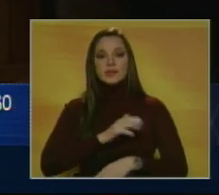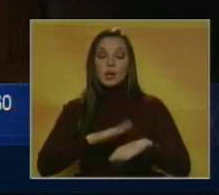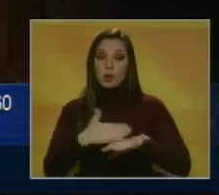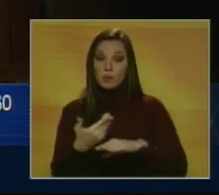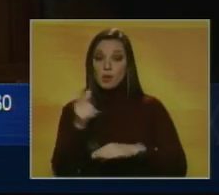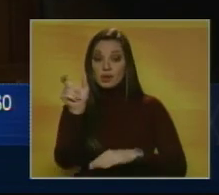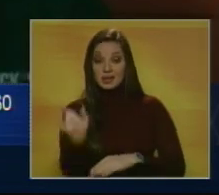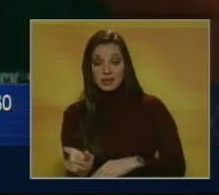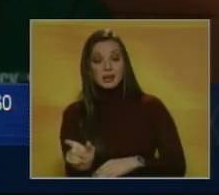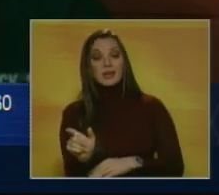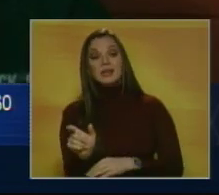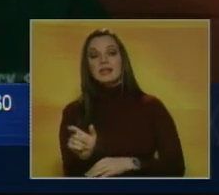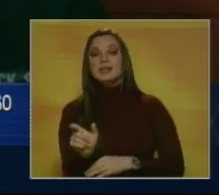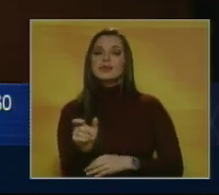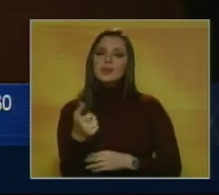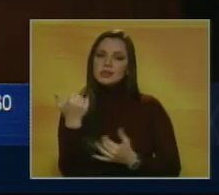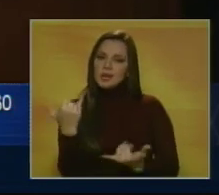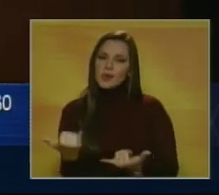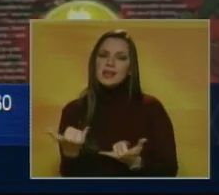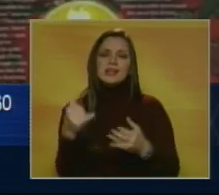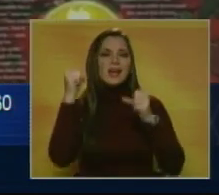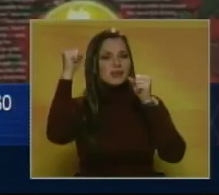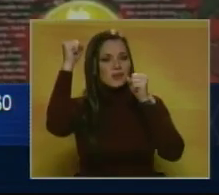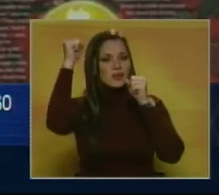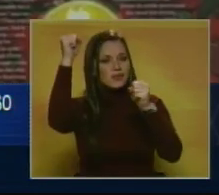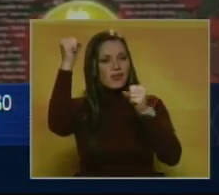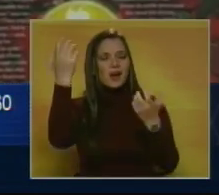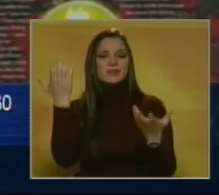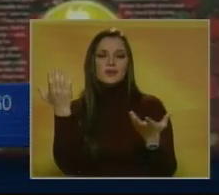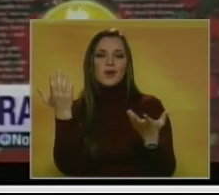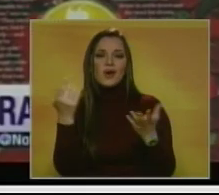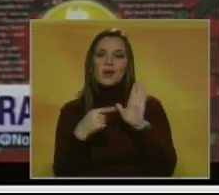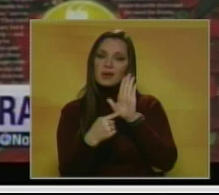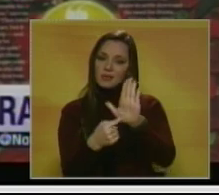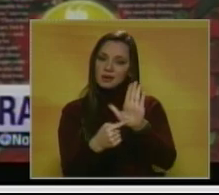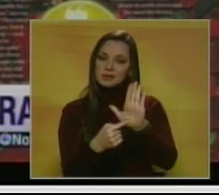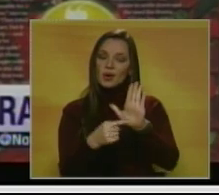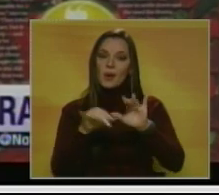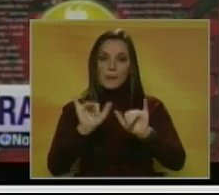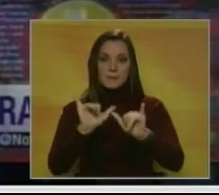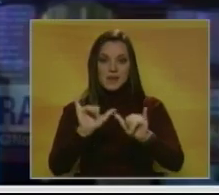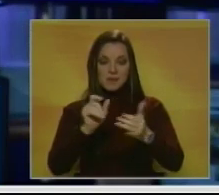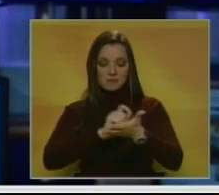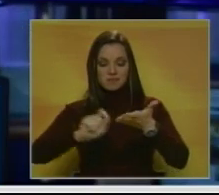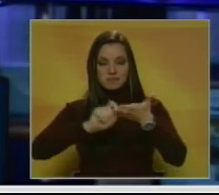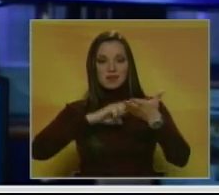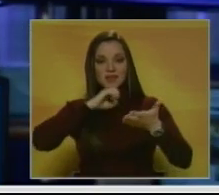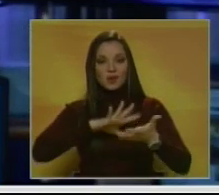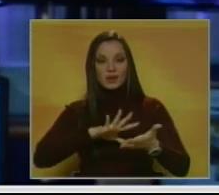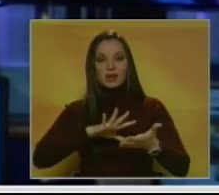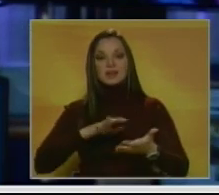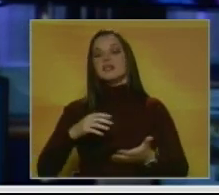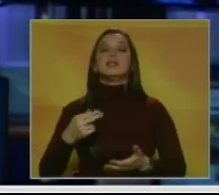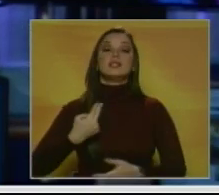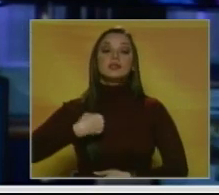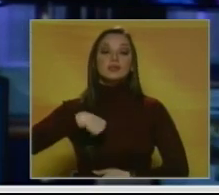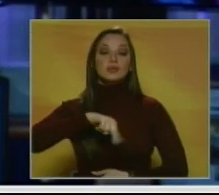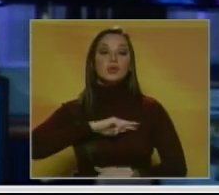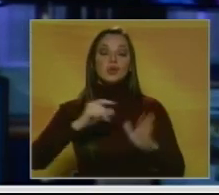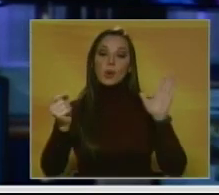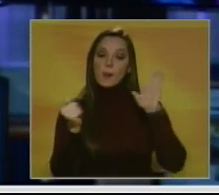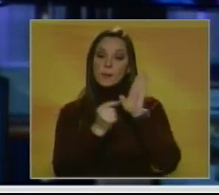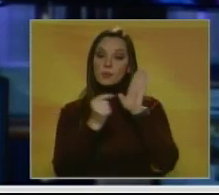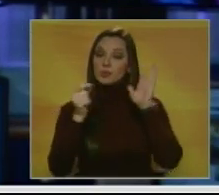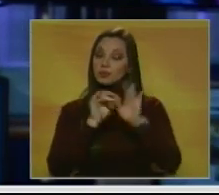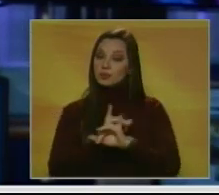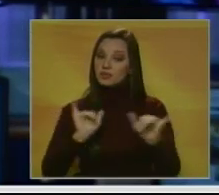encuentra en un momento muy dulce de su carrera con la reciente publicación de su autobiografía. Y nosotros ponemos punto y final con Jay